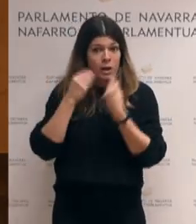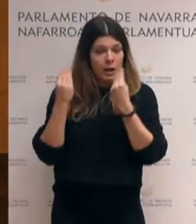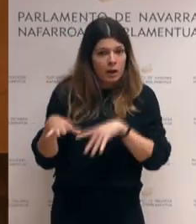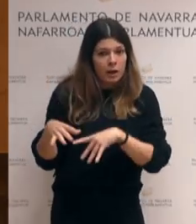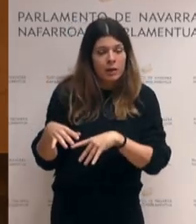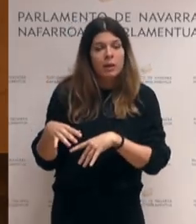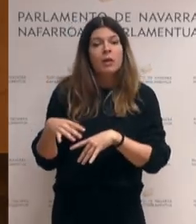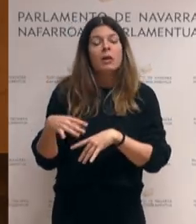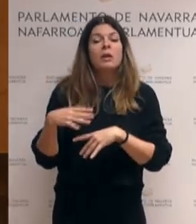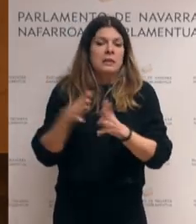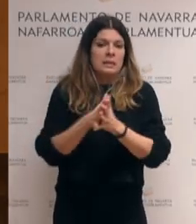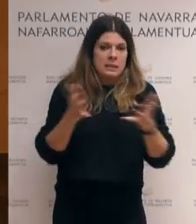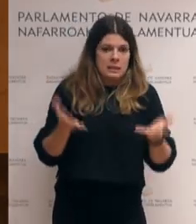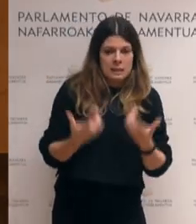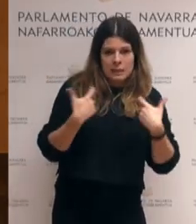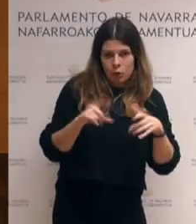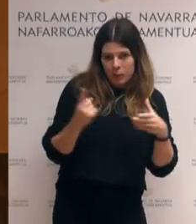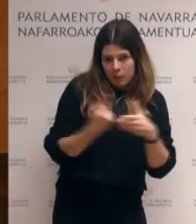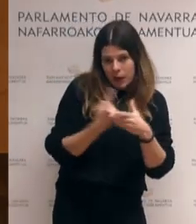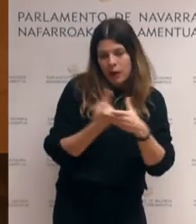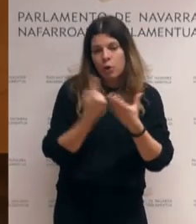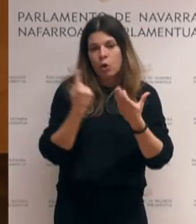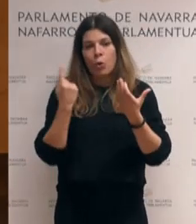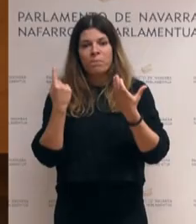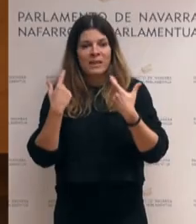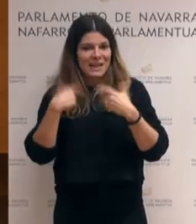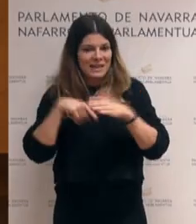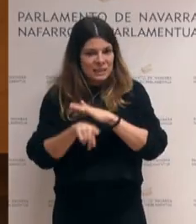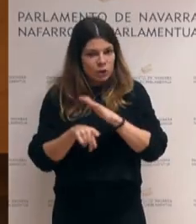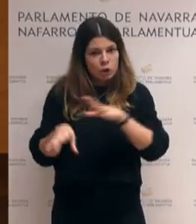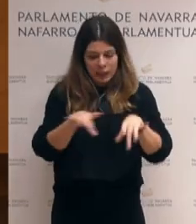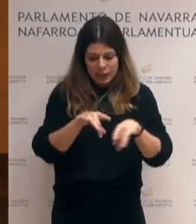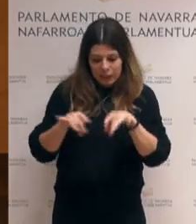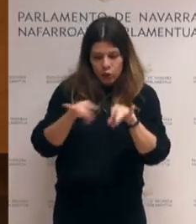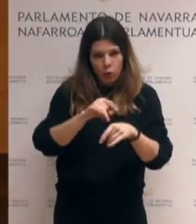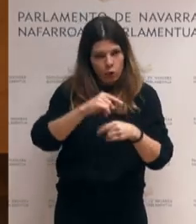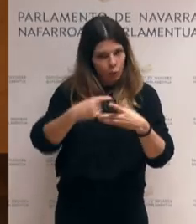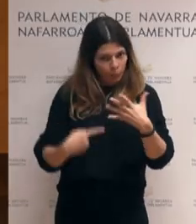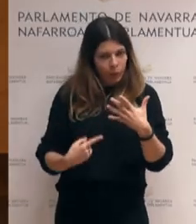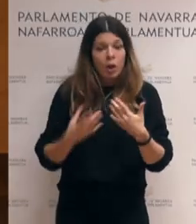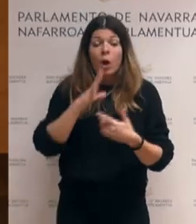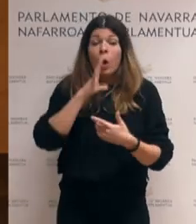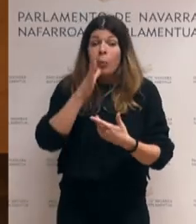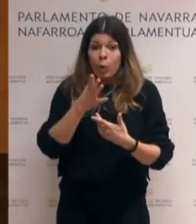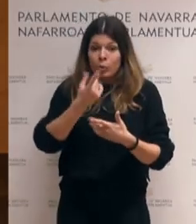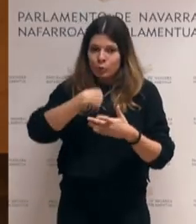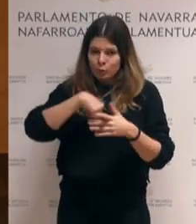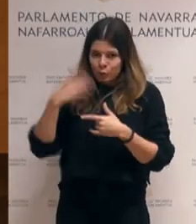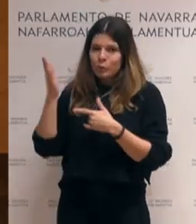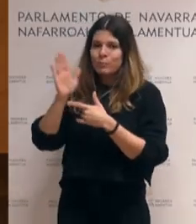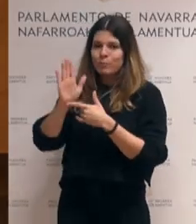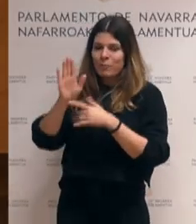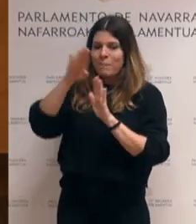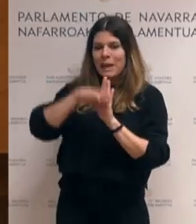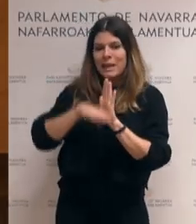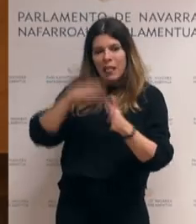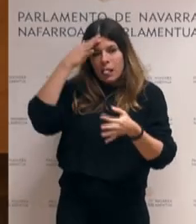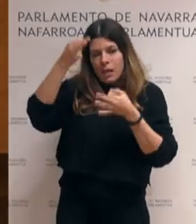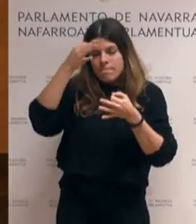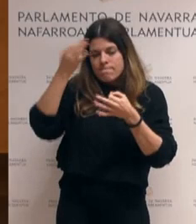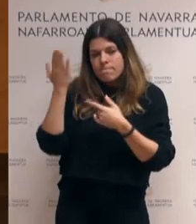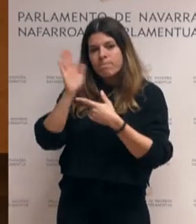sector primario la gestión del territorio por eso en esta propuesta de resolución presentamos medidas concretas